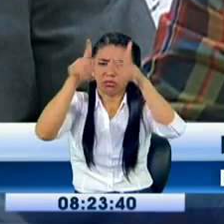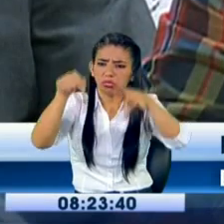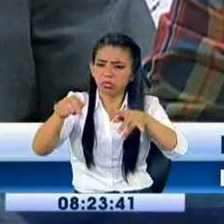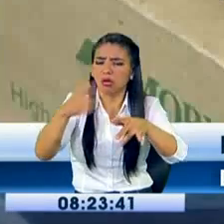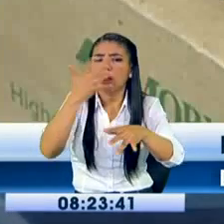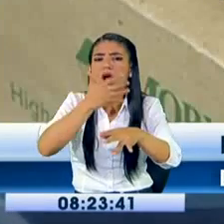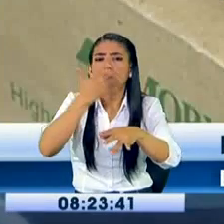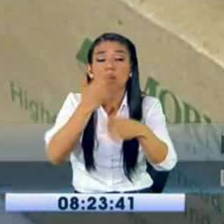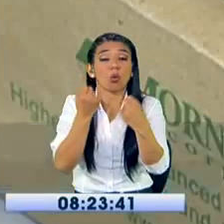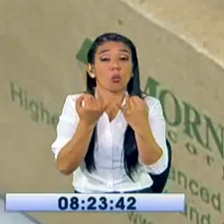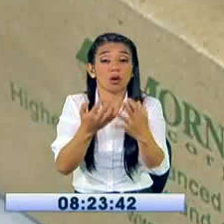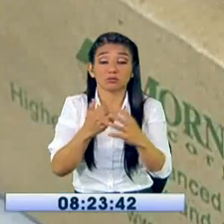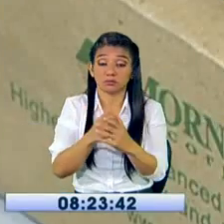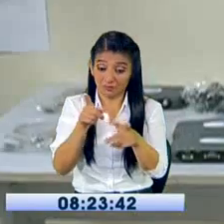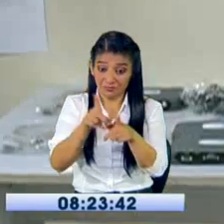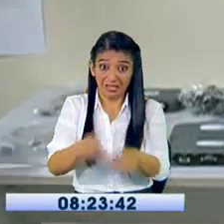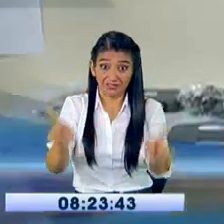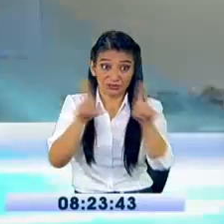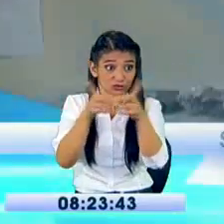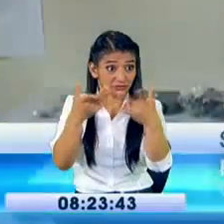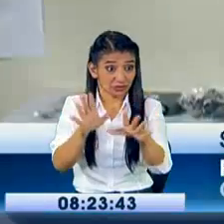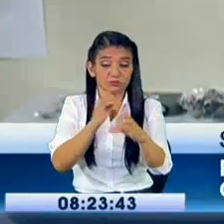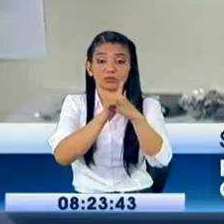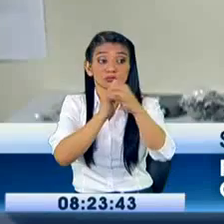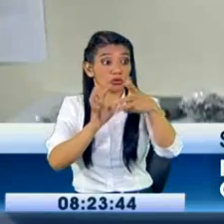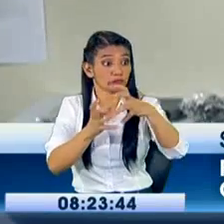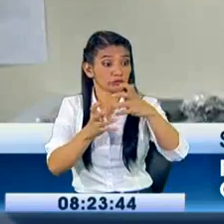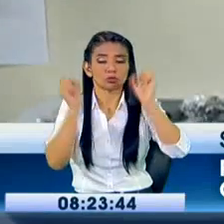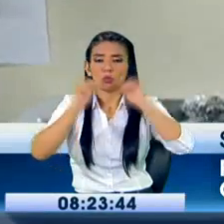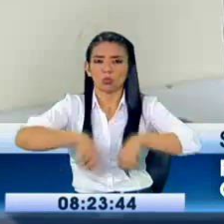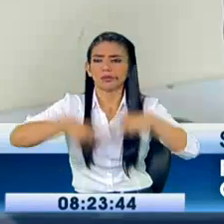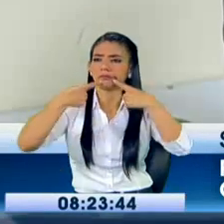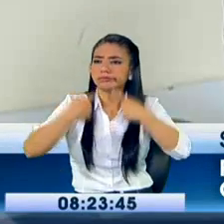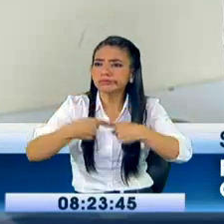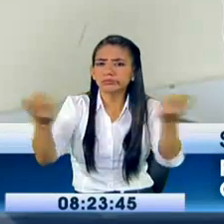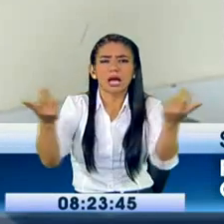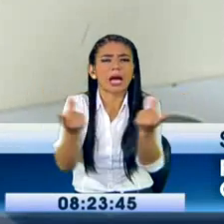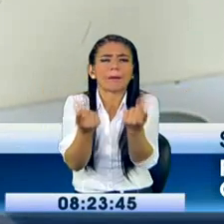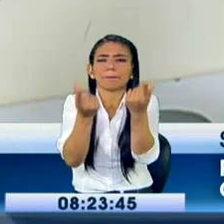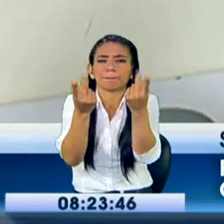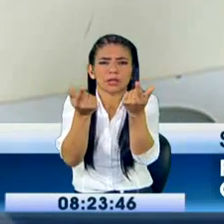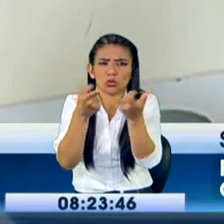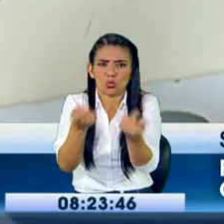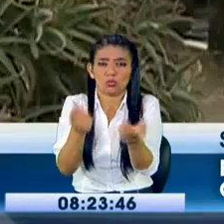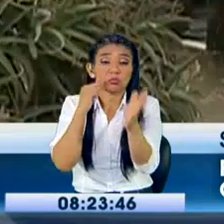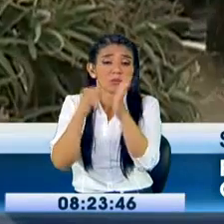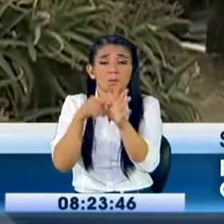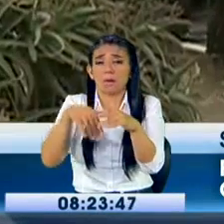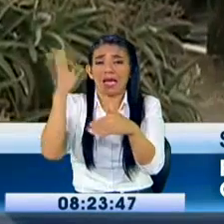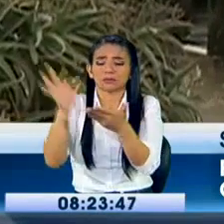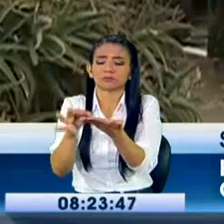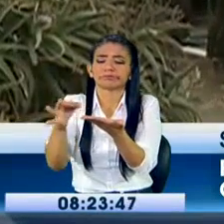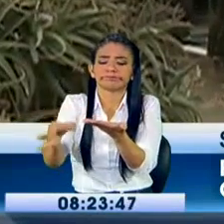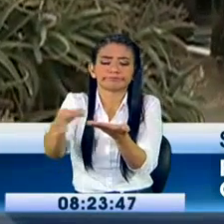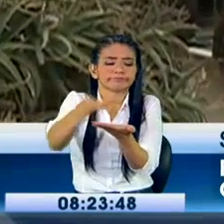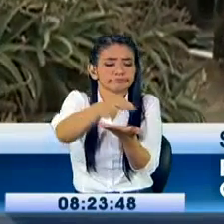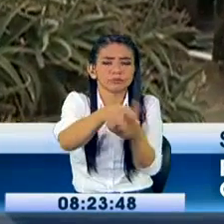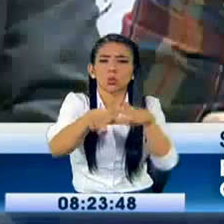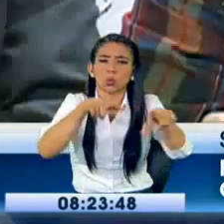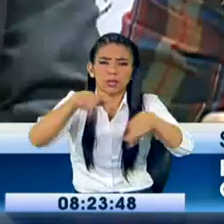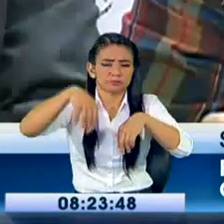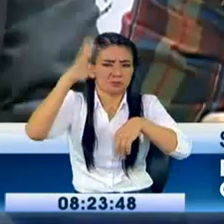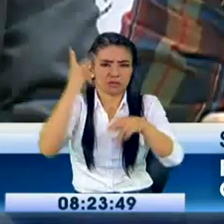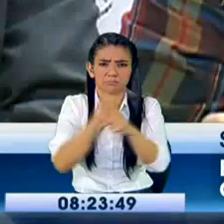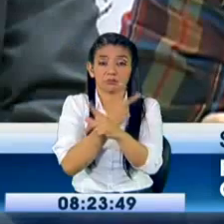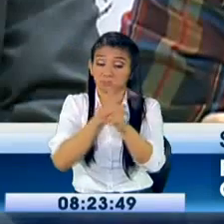futuro. Nos va a permitir a él informarnos a nosotros mejor cuando sea necesaria una resolución de cambio de alerta. La secretaria